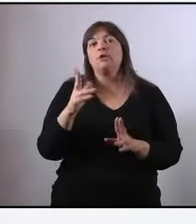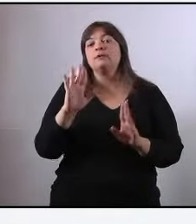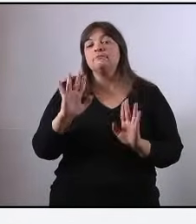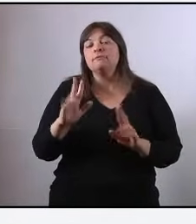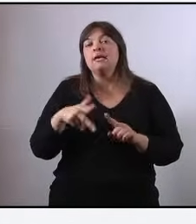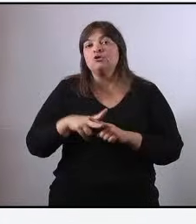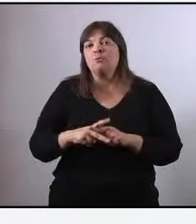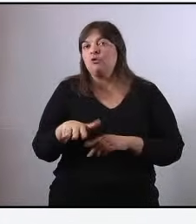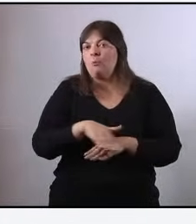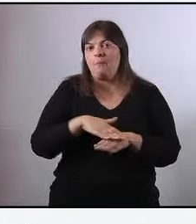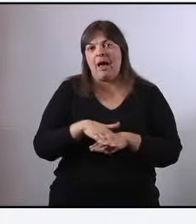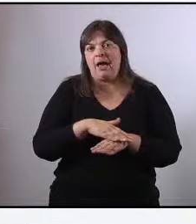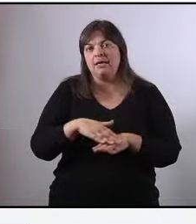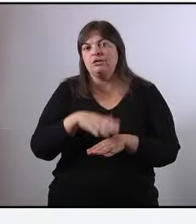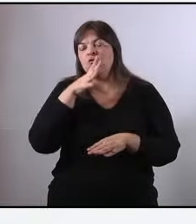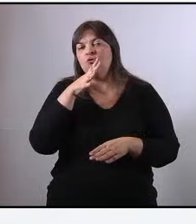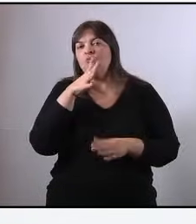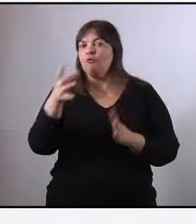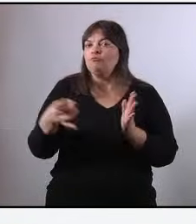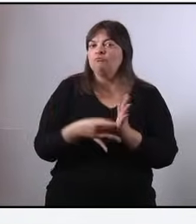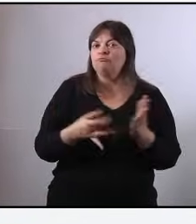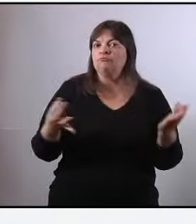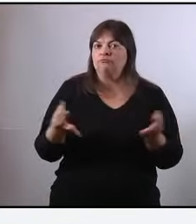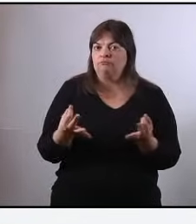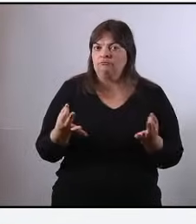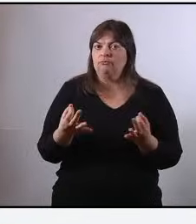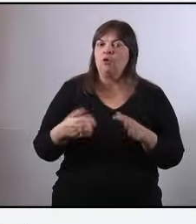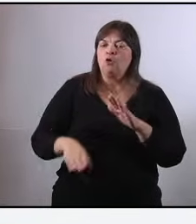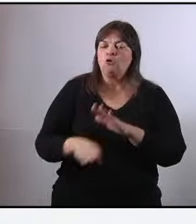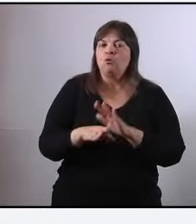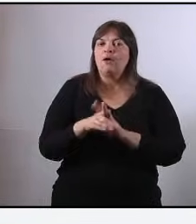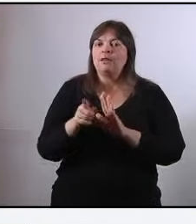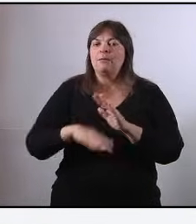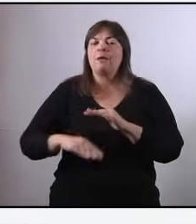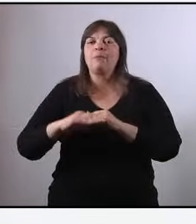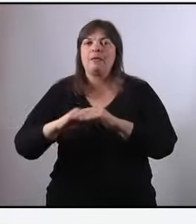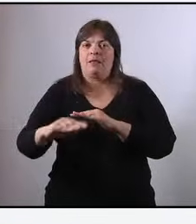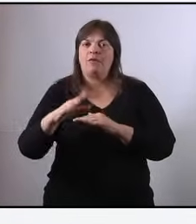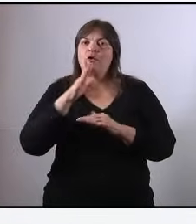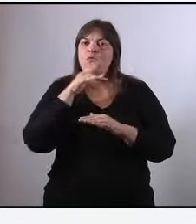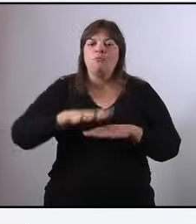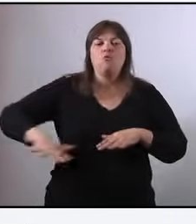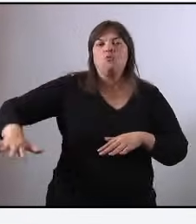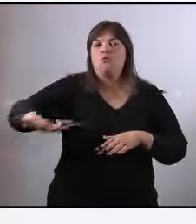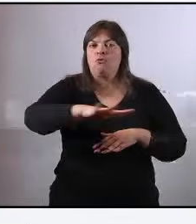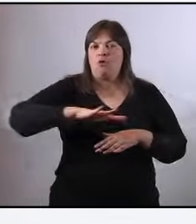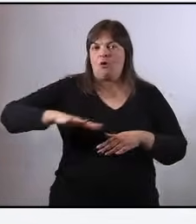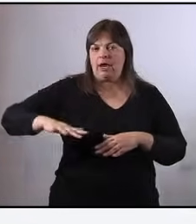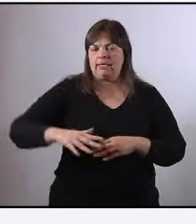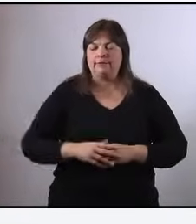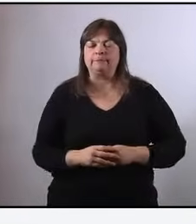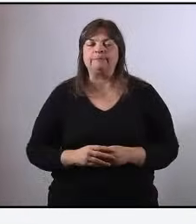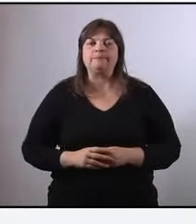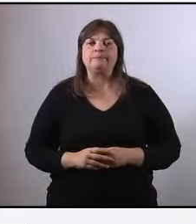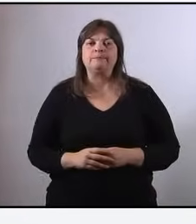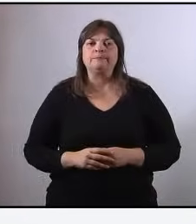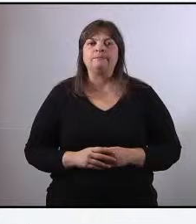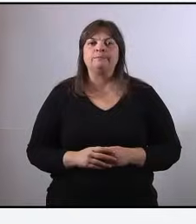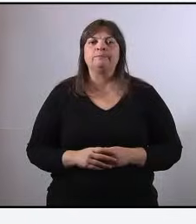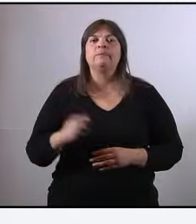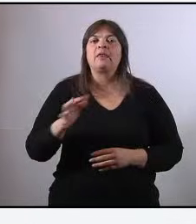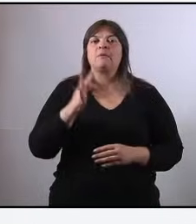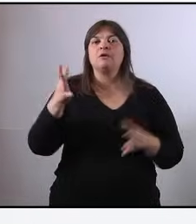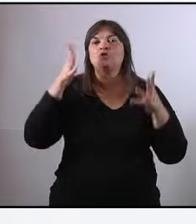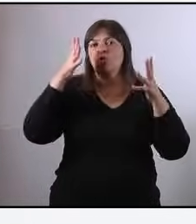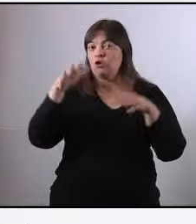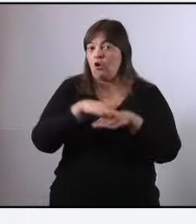instrumento fundamental para garantizar la continuidad y la viabilidad de las explotaciones agrarias. Además, el Consejo